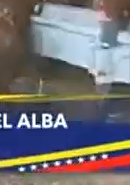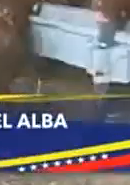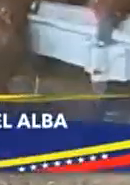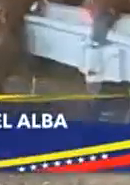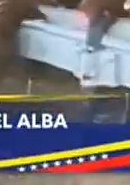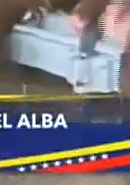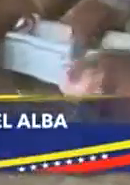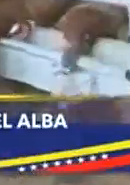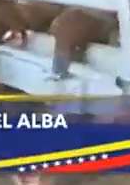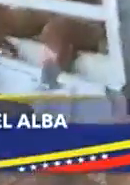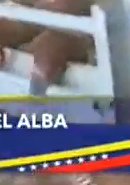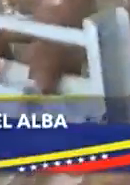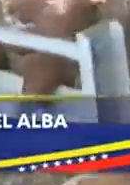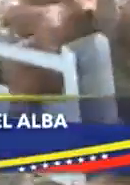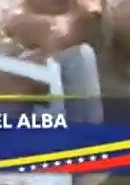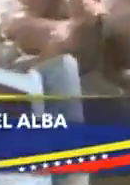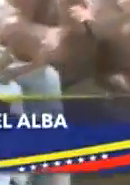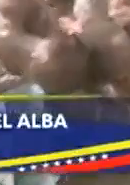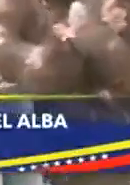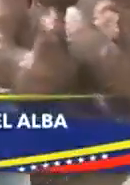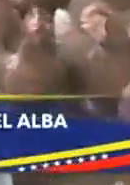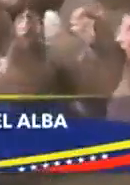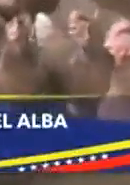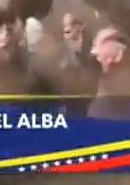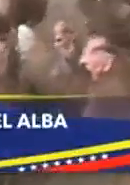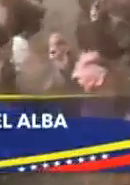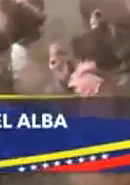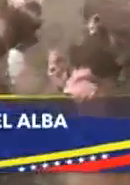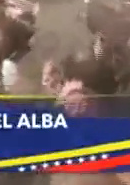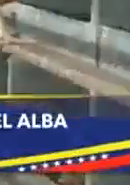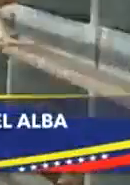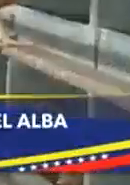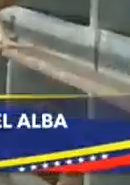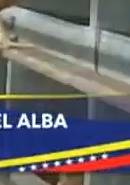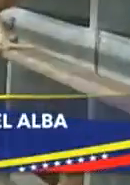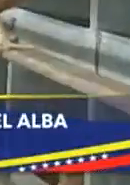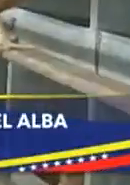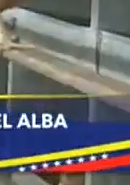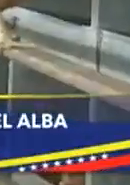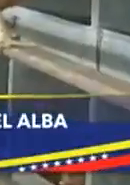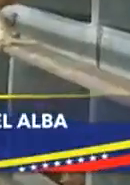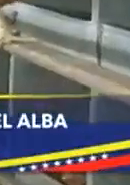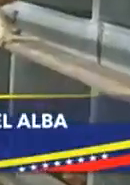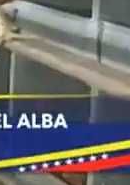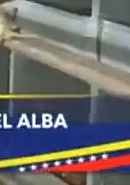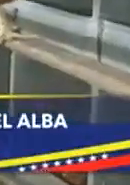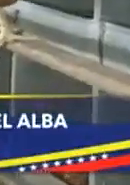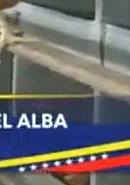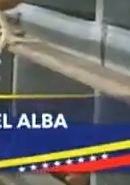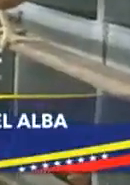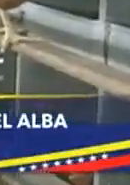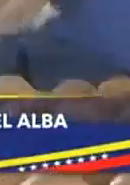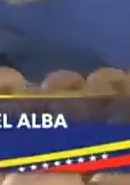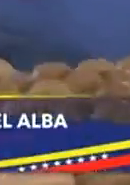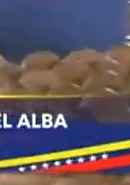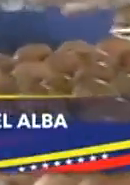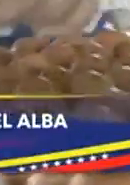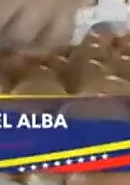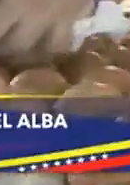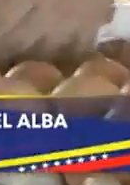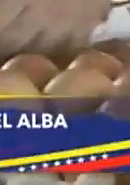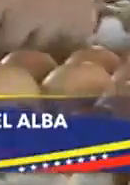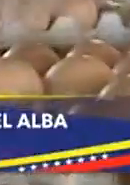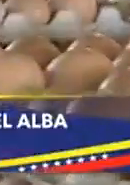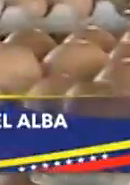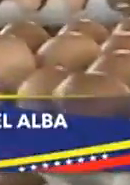presidente, que María Alejandra González, al cual es responsable a nivel nacional de Avícola del Alba, y que en este sector,